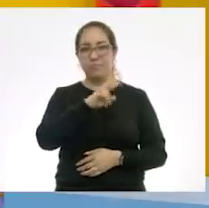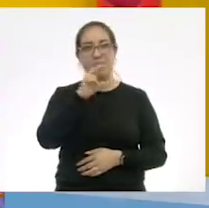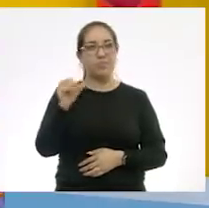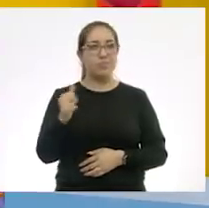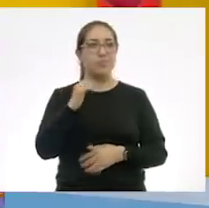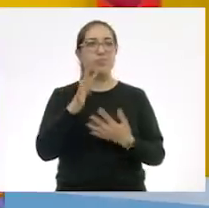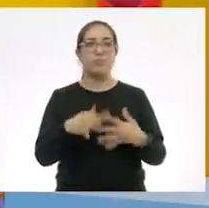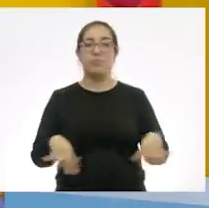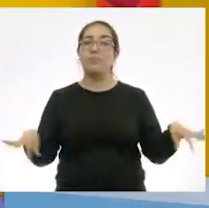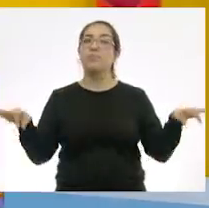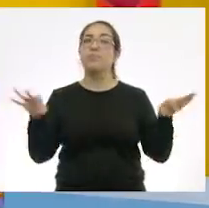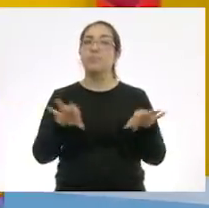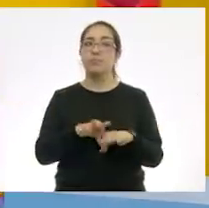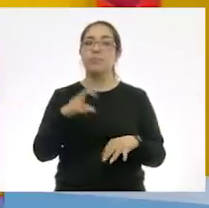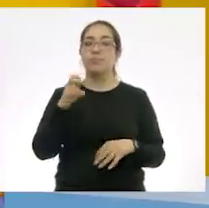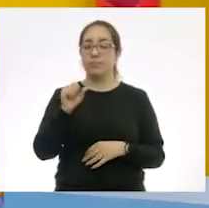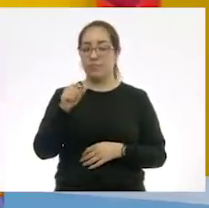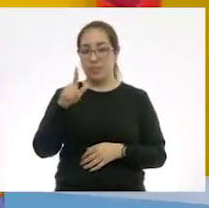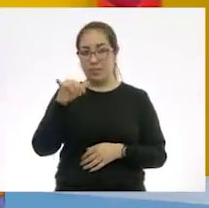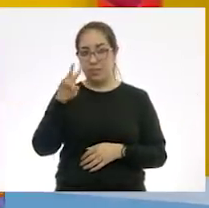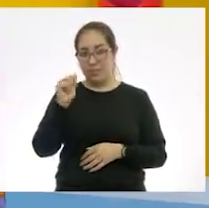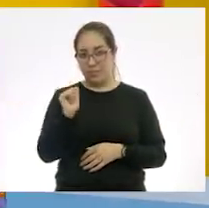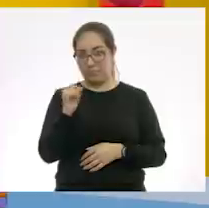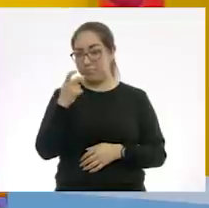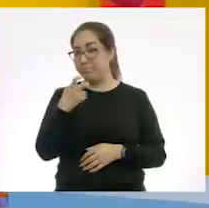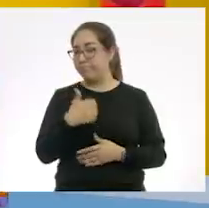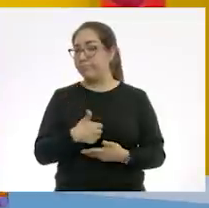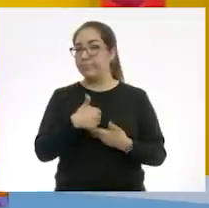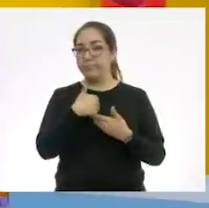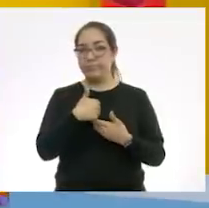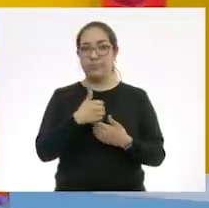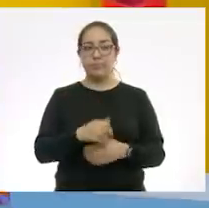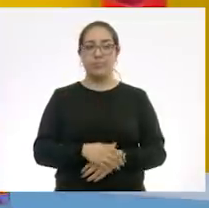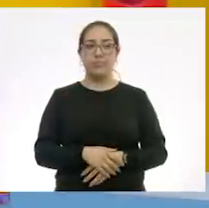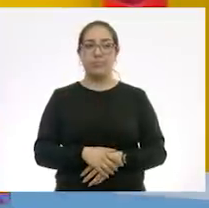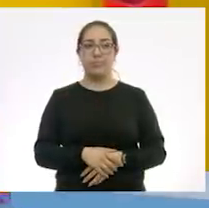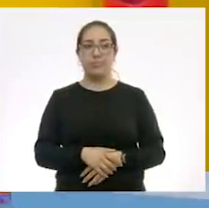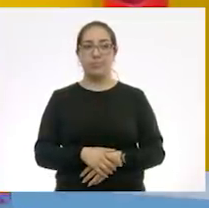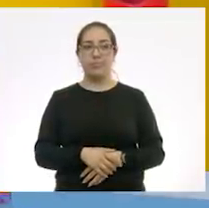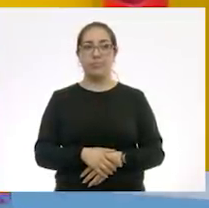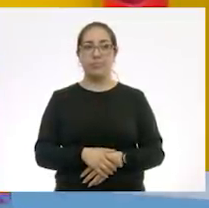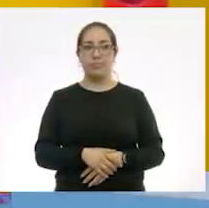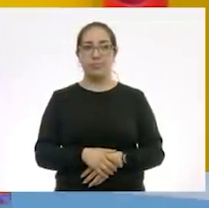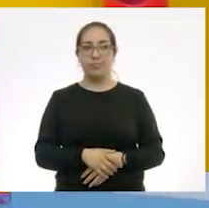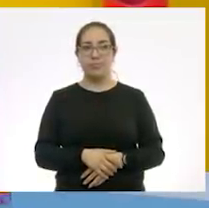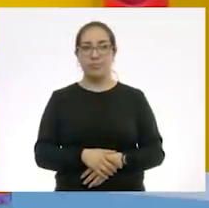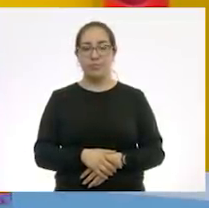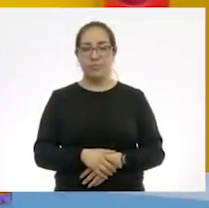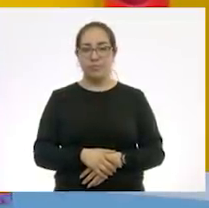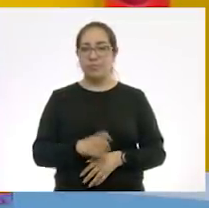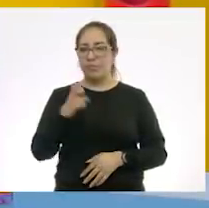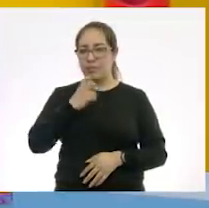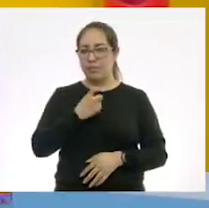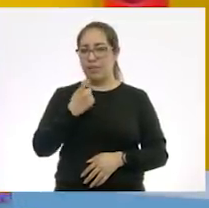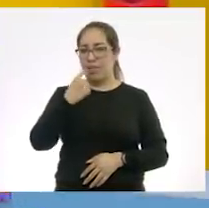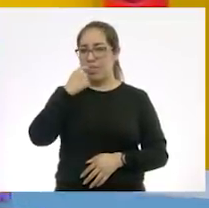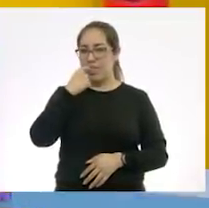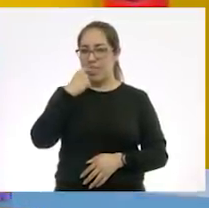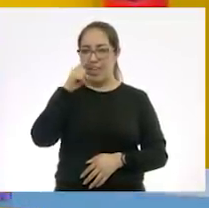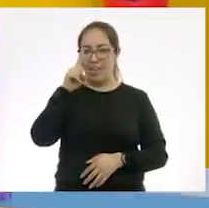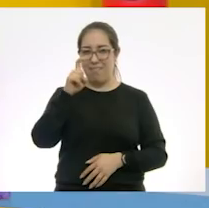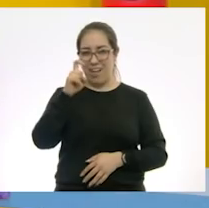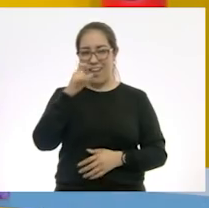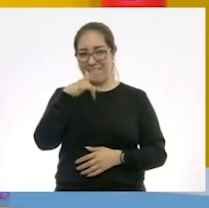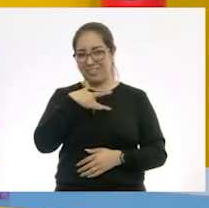muy importante, que es la saliva. Bueno, no es una parte, más bien es este líquido que tenemos, que